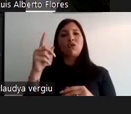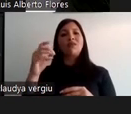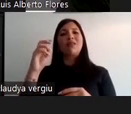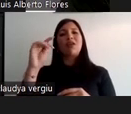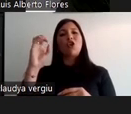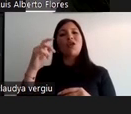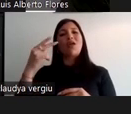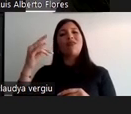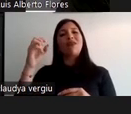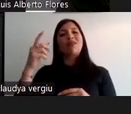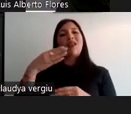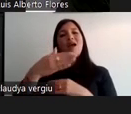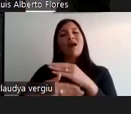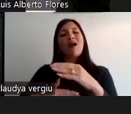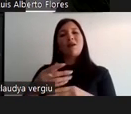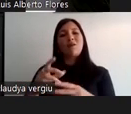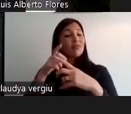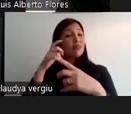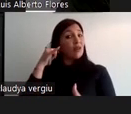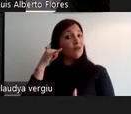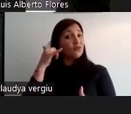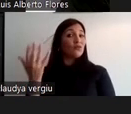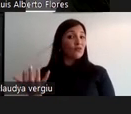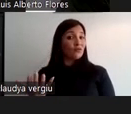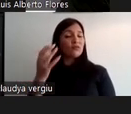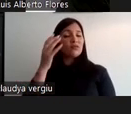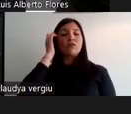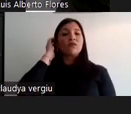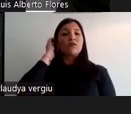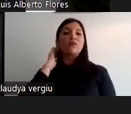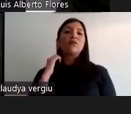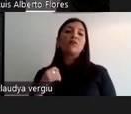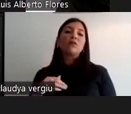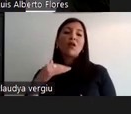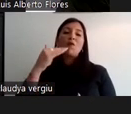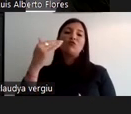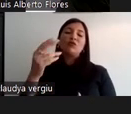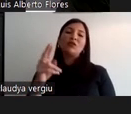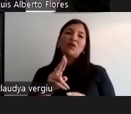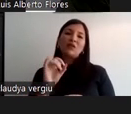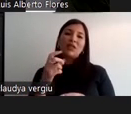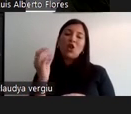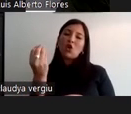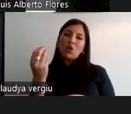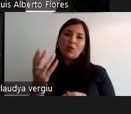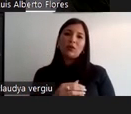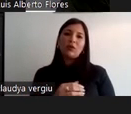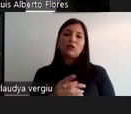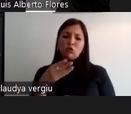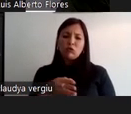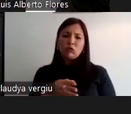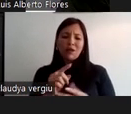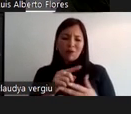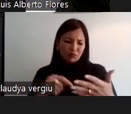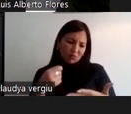digital a través por ejemplo de smartphones del teléfonos inteligentes y muchas veces en los jóvenes utilizan estas tablets